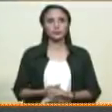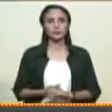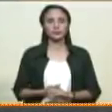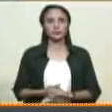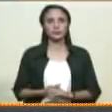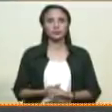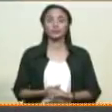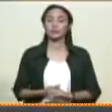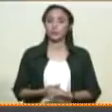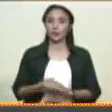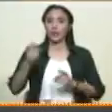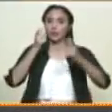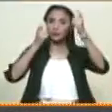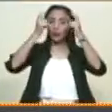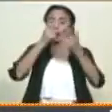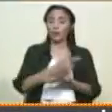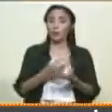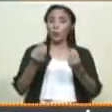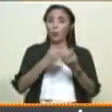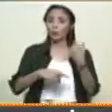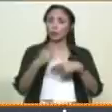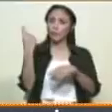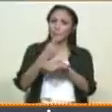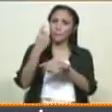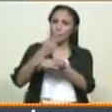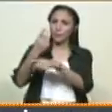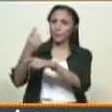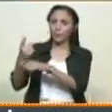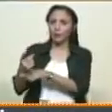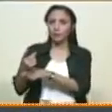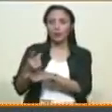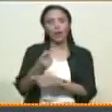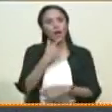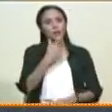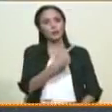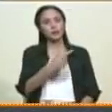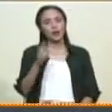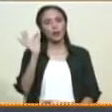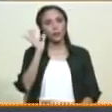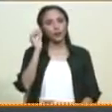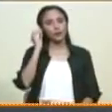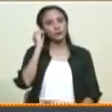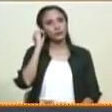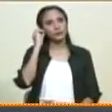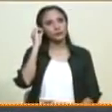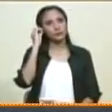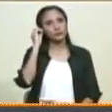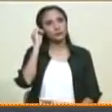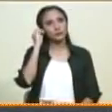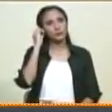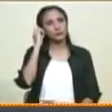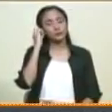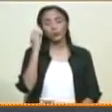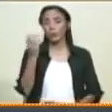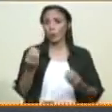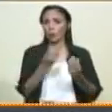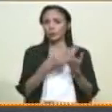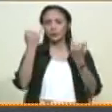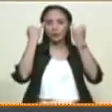El presidente Chávez nos dio muchas órdenes. Nos decía María Alejandra. Muchas órdenes nos dio el comandante